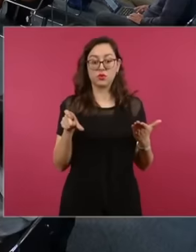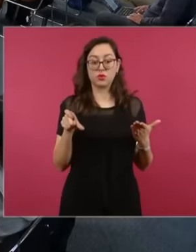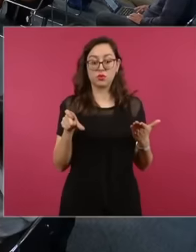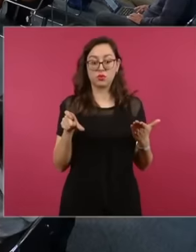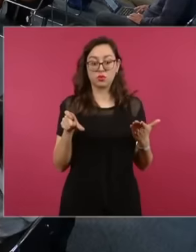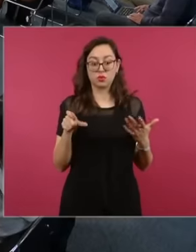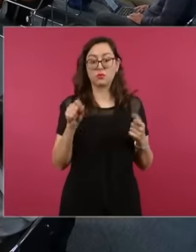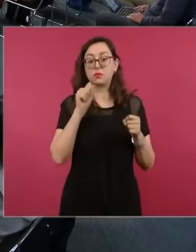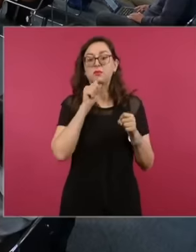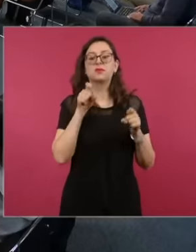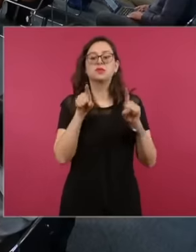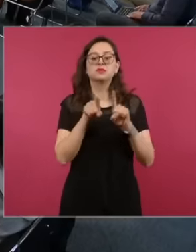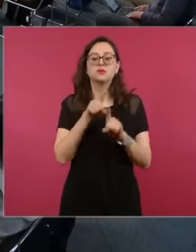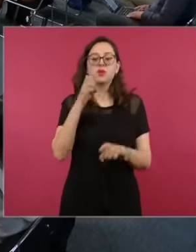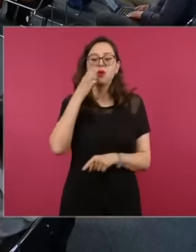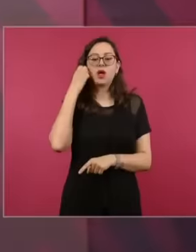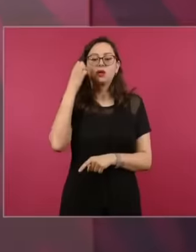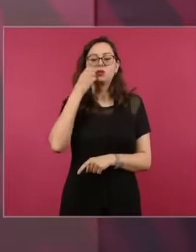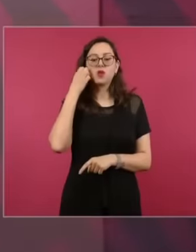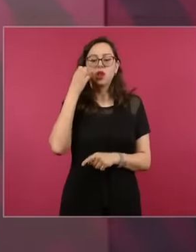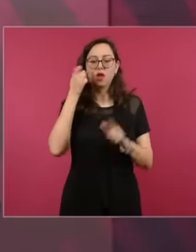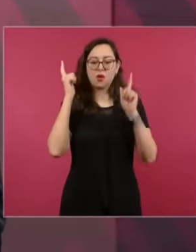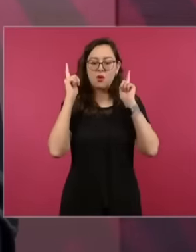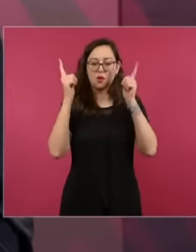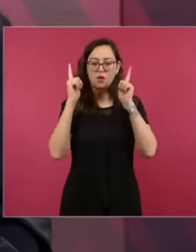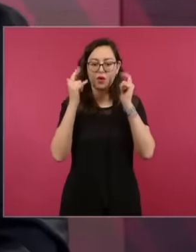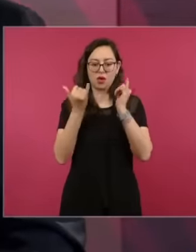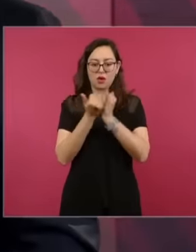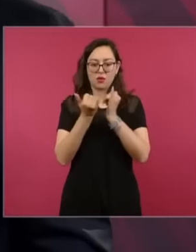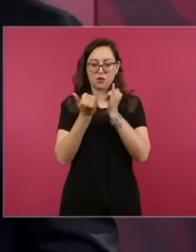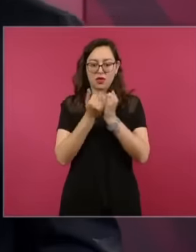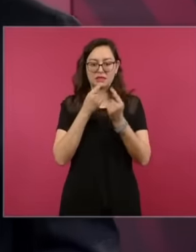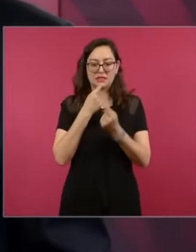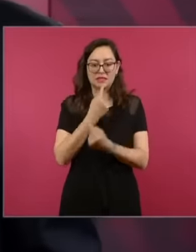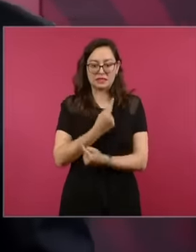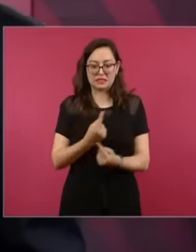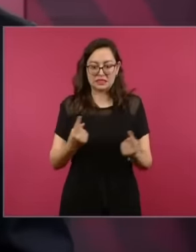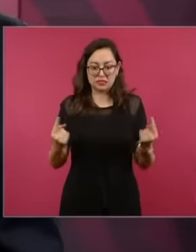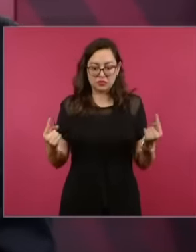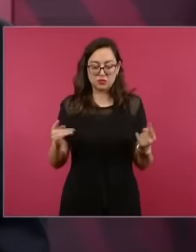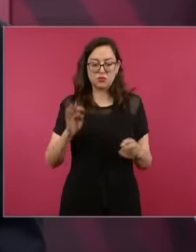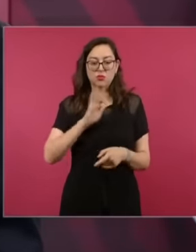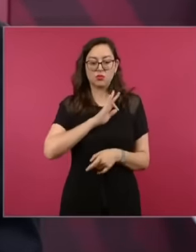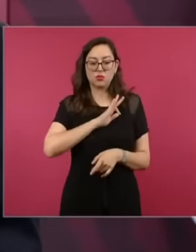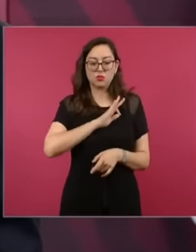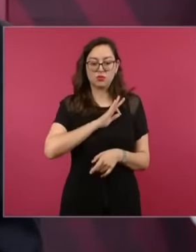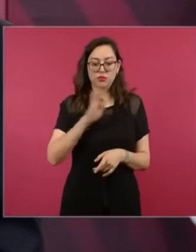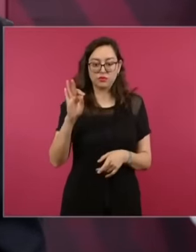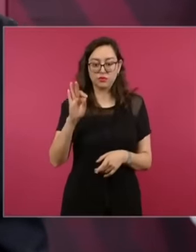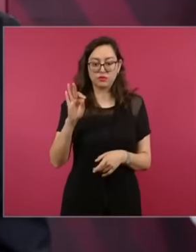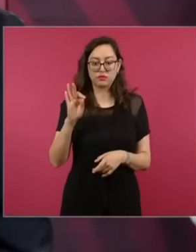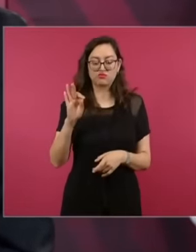ojalá en las escuelas, ¿no?, con la protección a los niños. ¿En dónde?